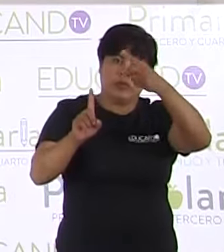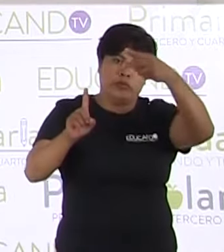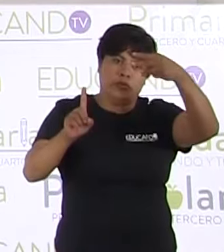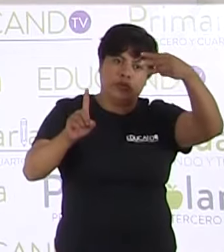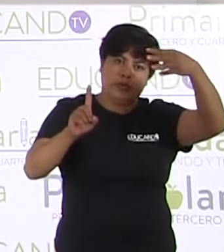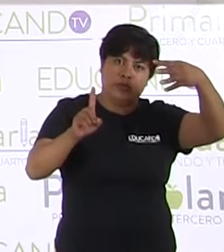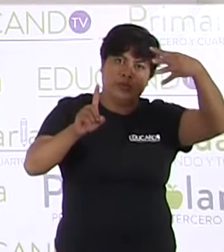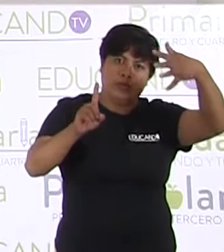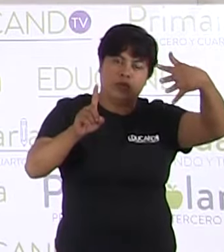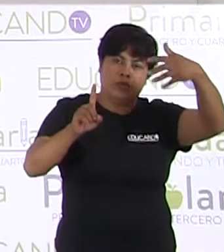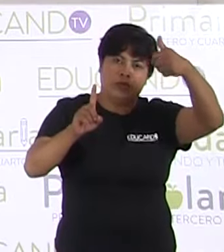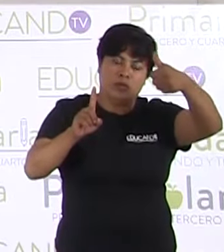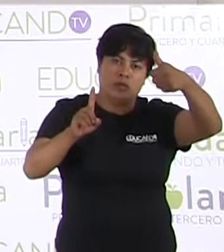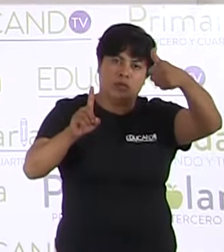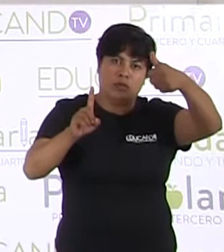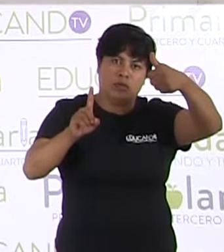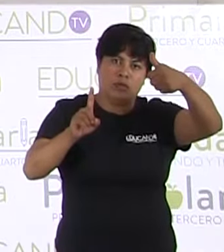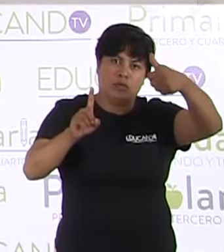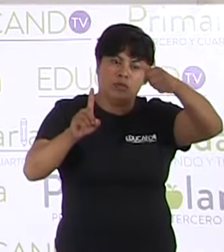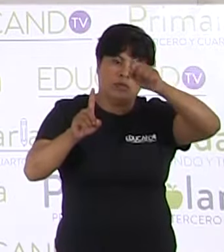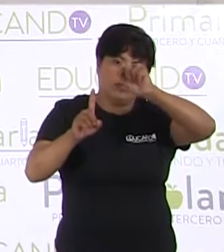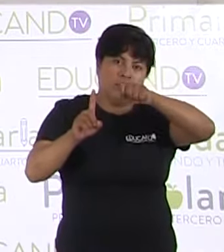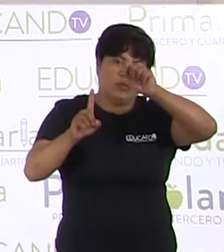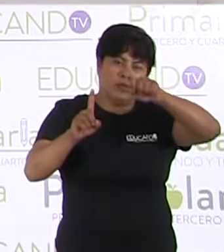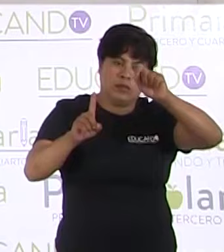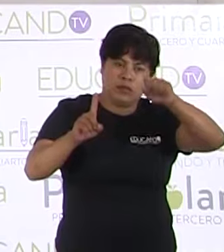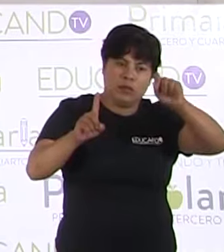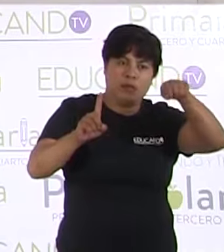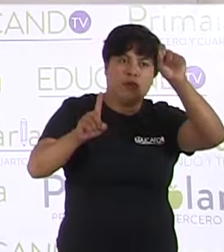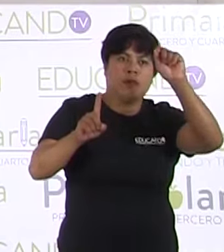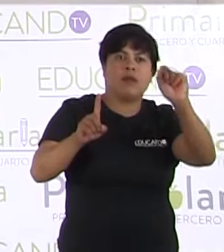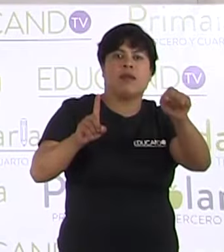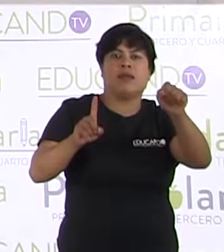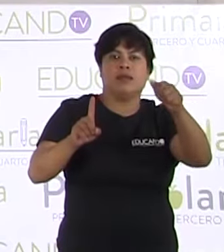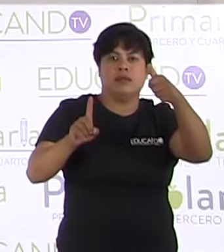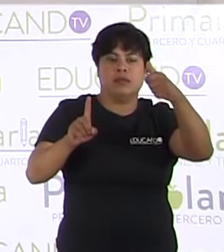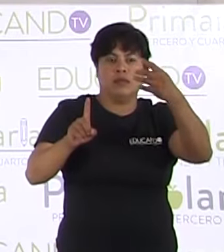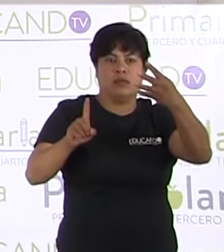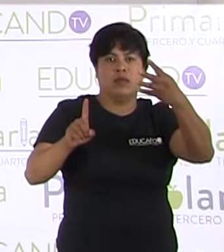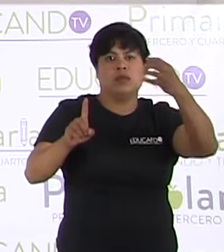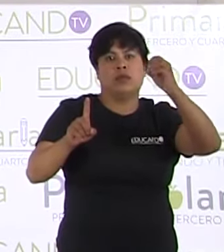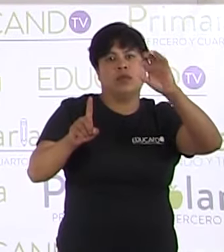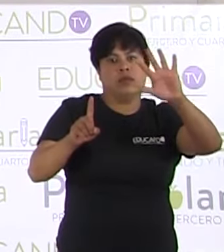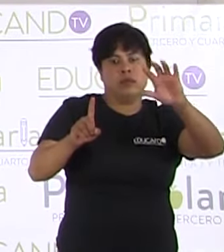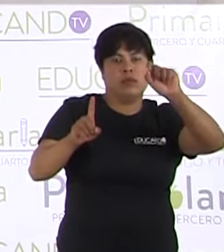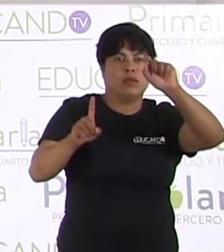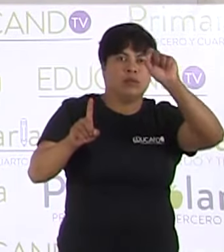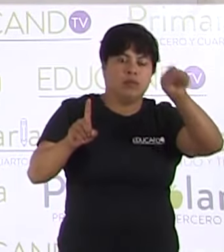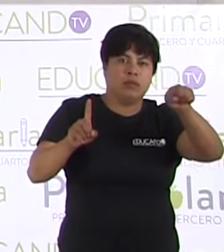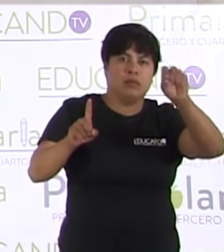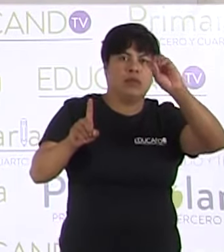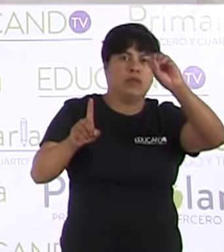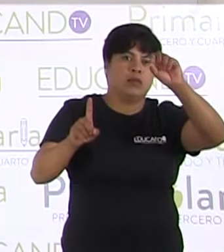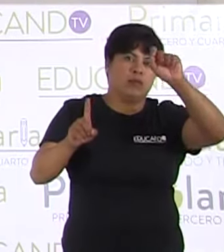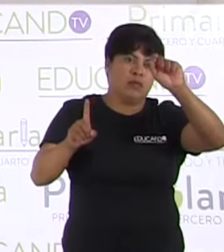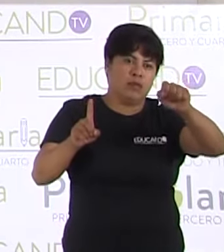2 es decir 0.1 0.2 0.3 0.4 0.5